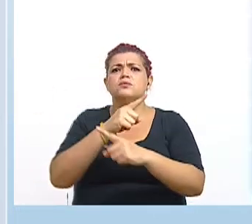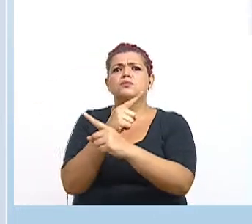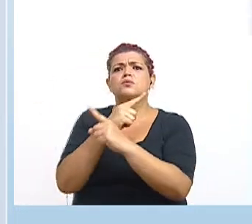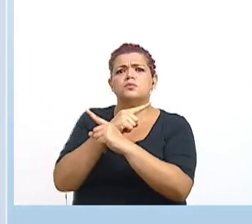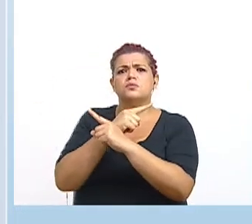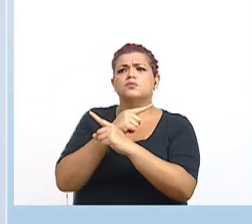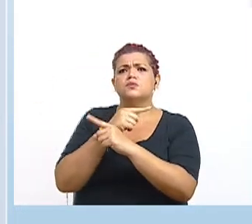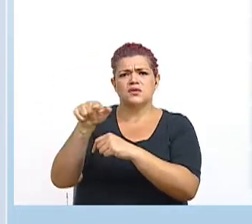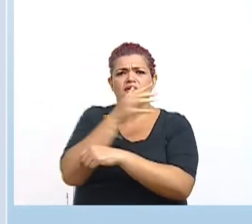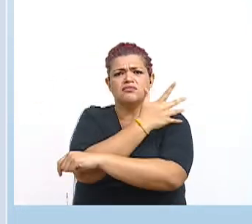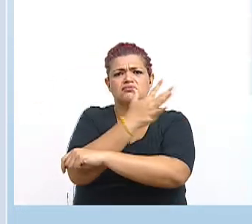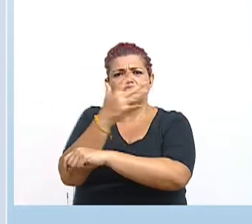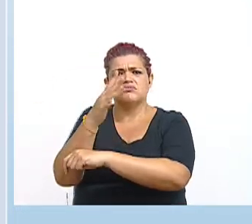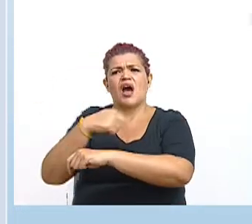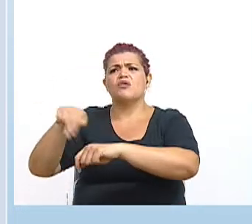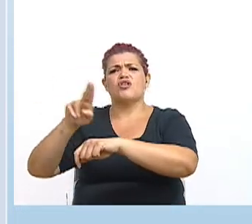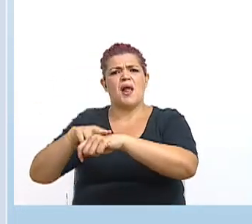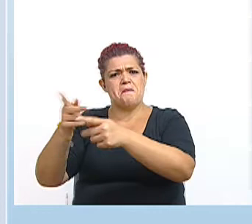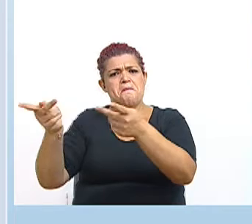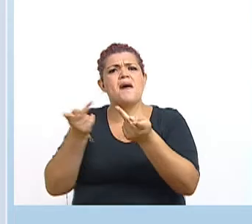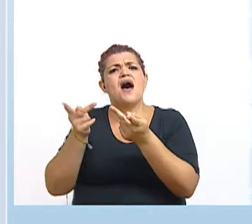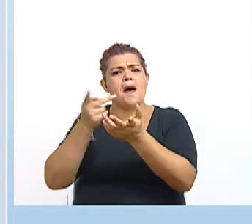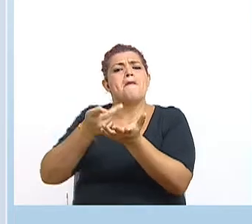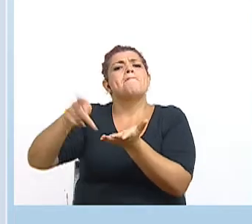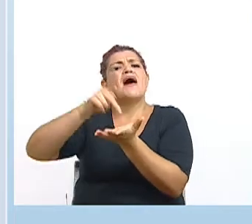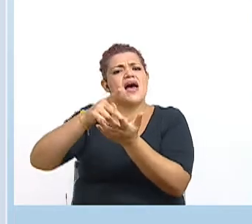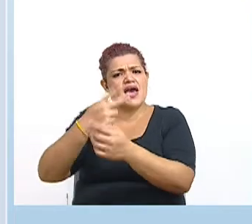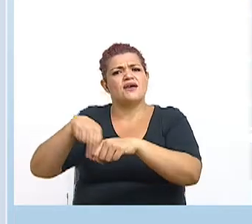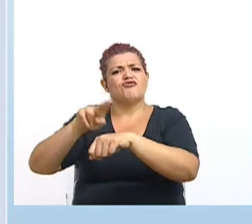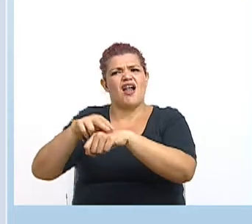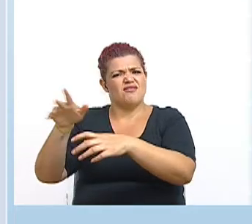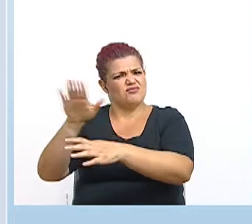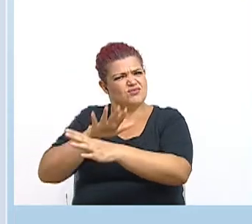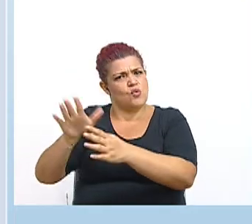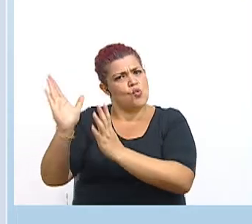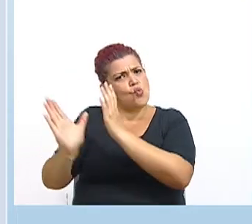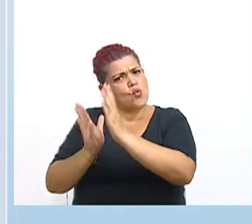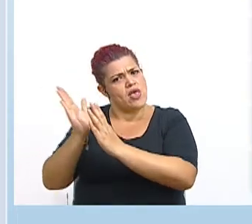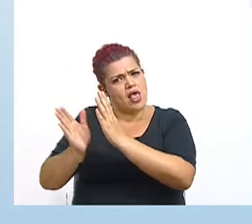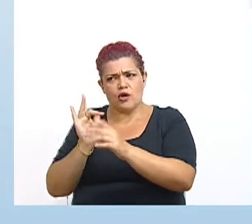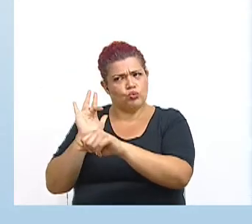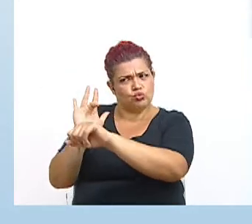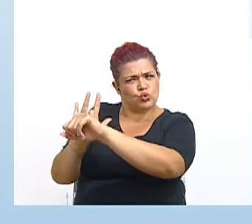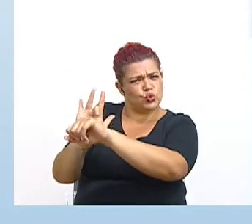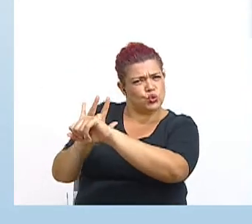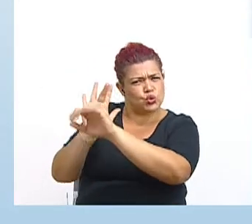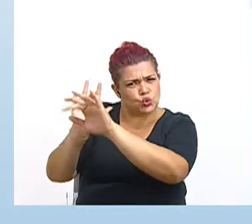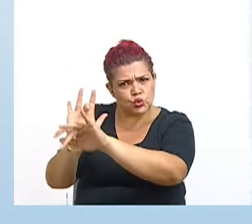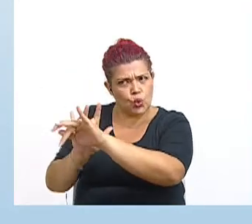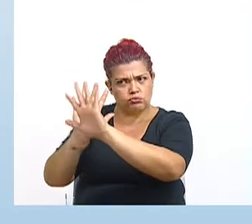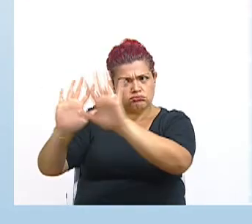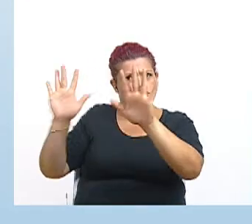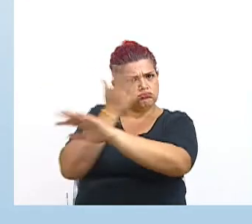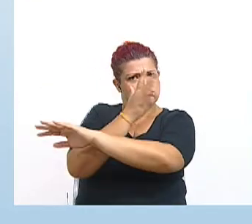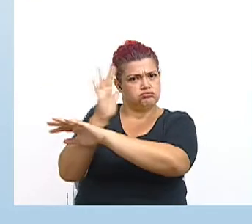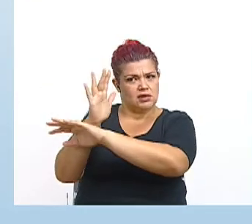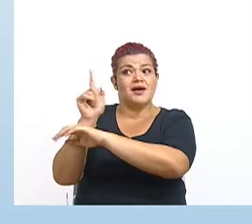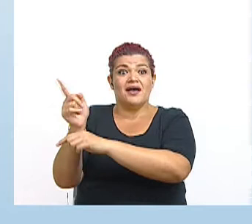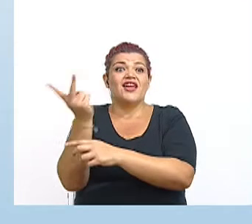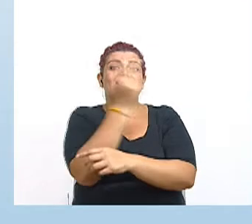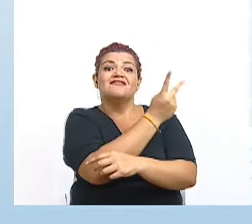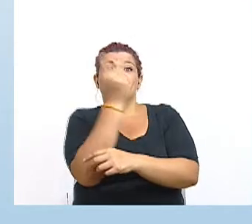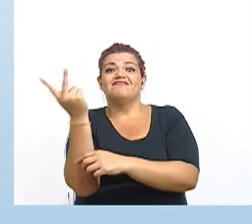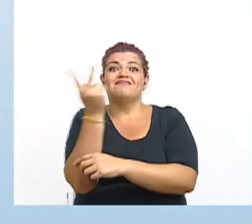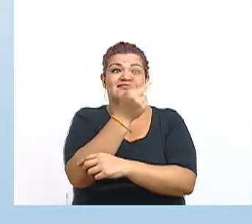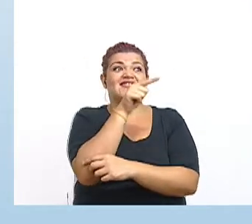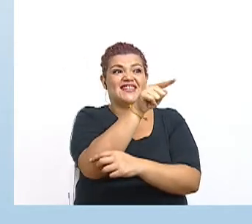biológicas, pero también tenemos una importante actividad forestal para la producción de madera, por ejemplo. Valorando en